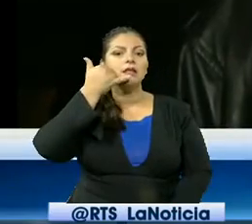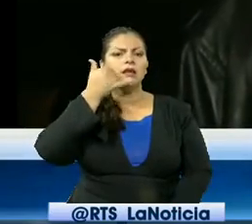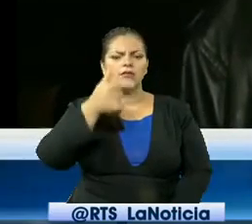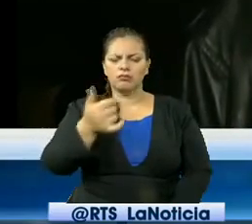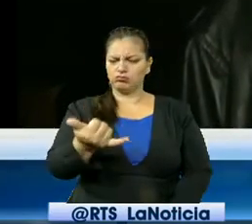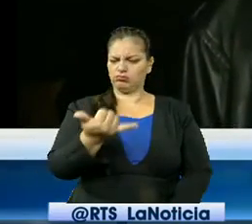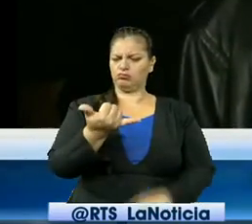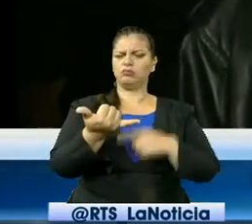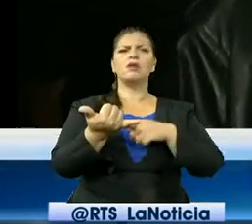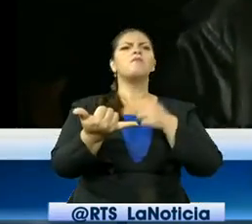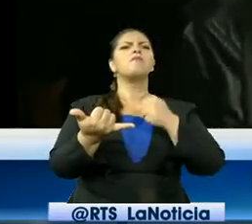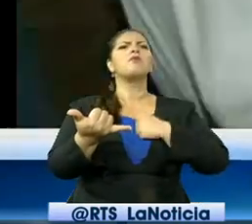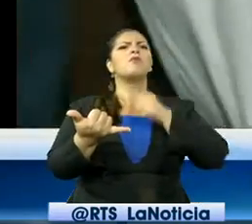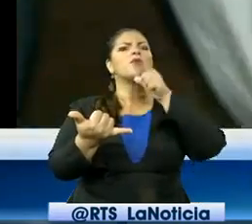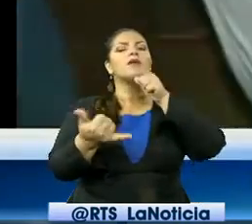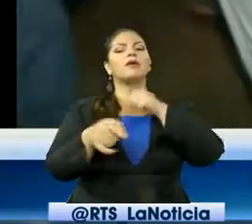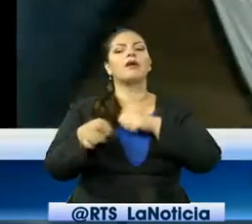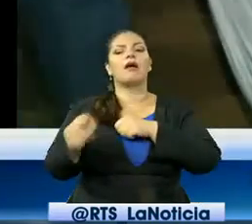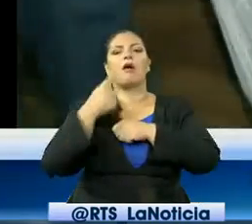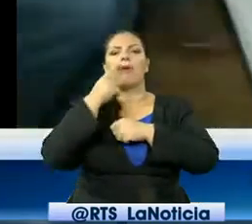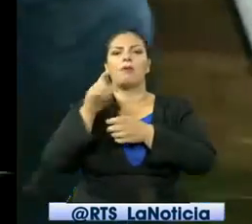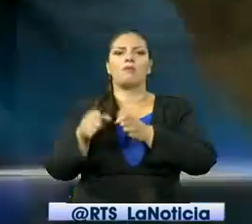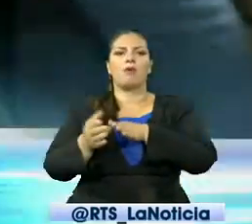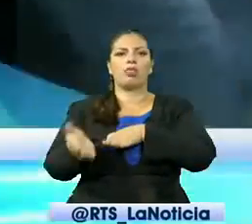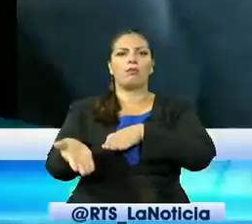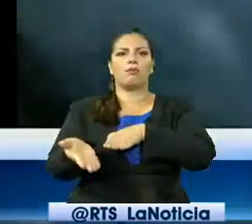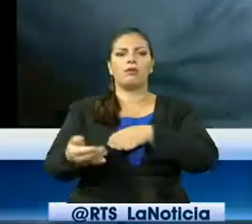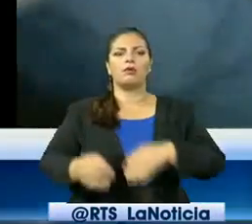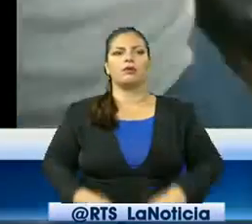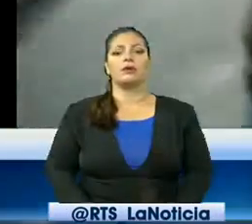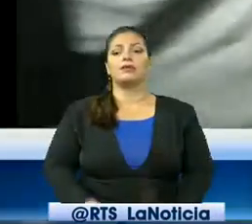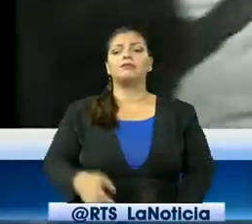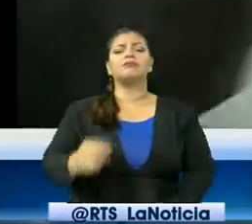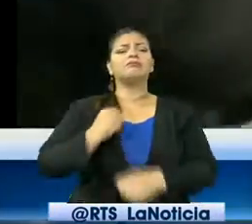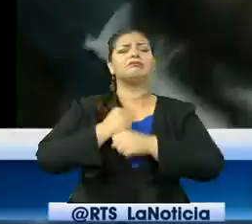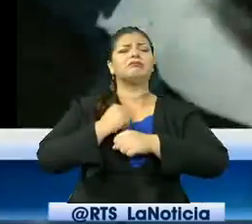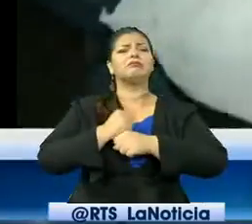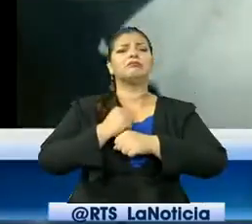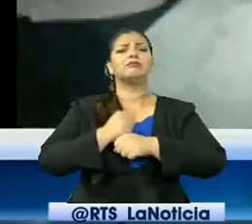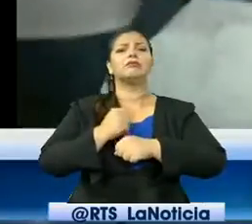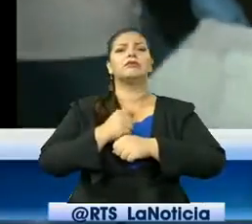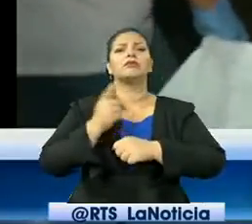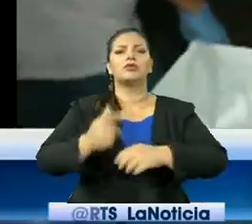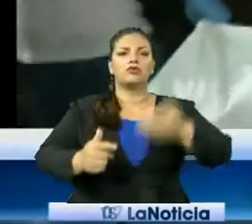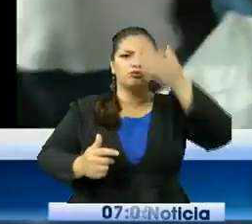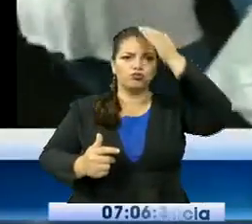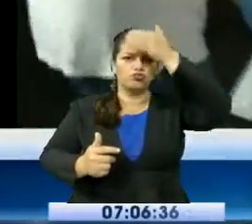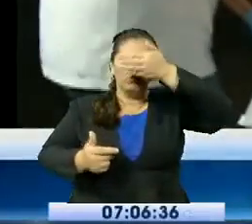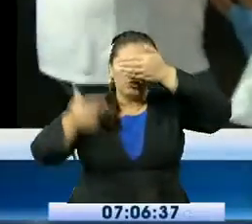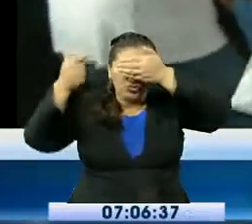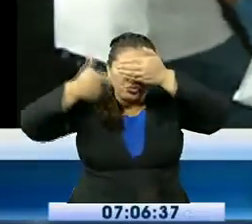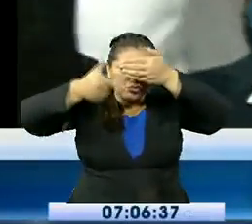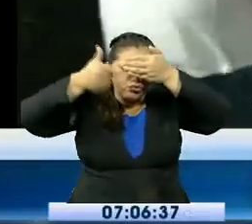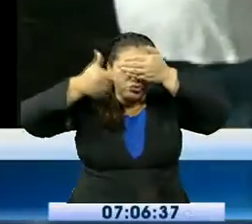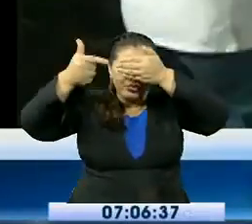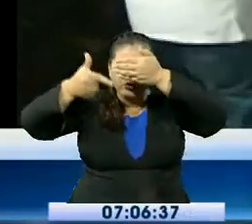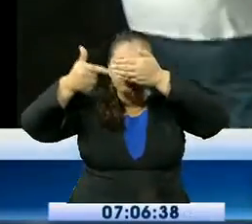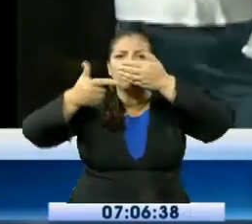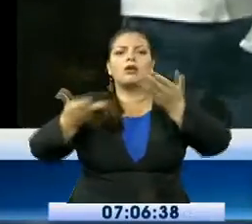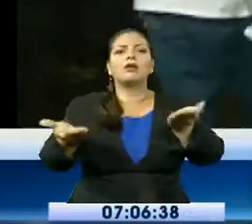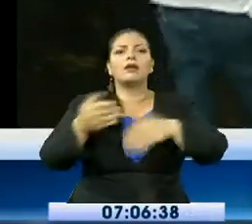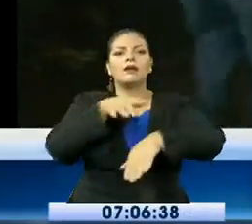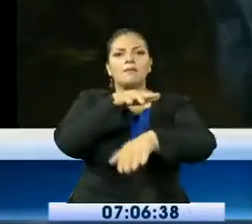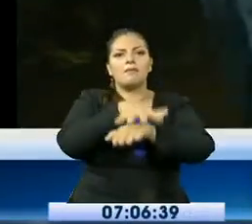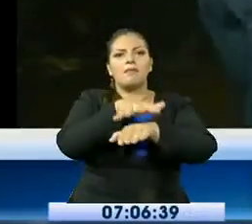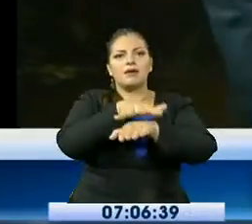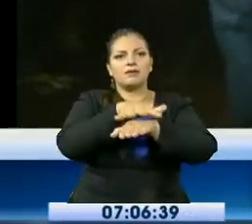cual también está con esta persona. El fallecido trabajaba como maestro soldador en Machala. Sus